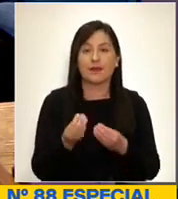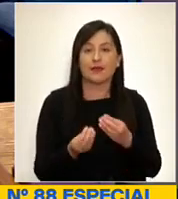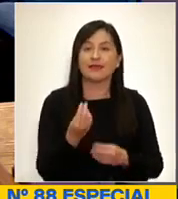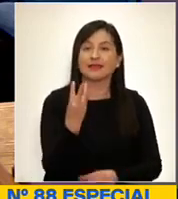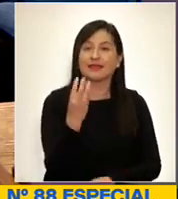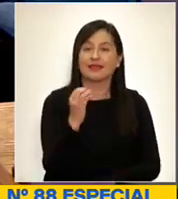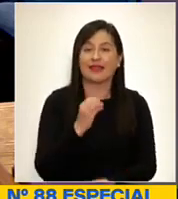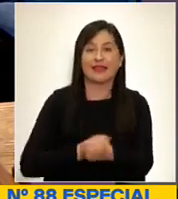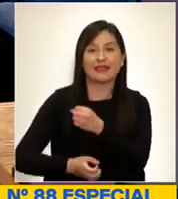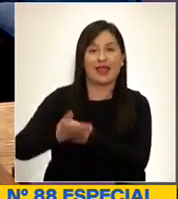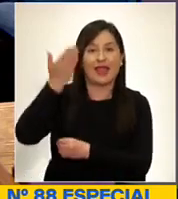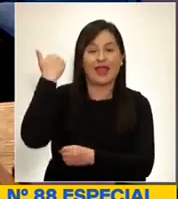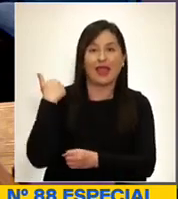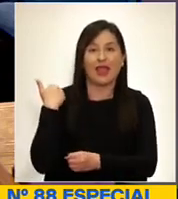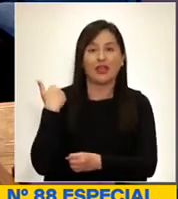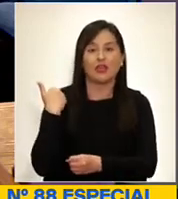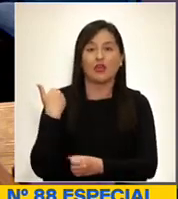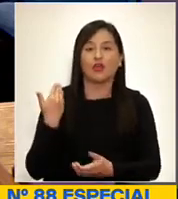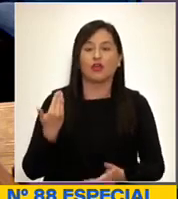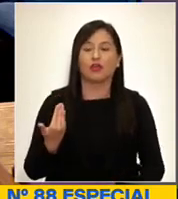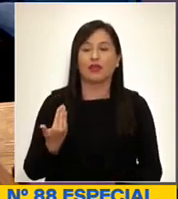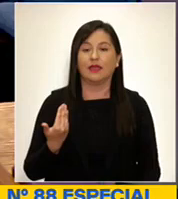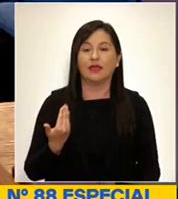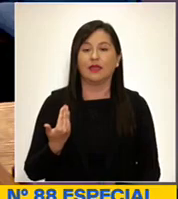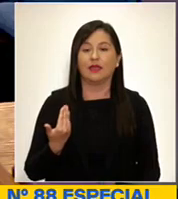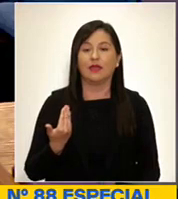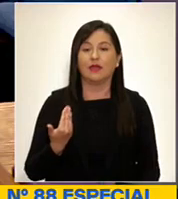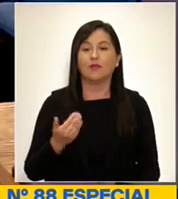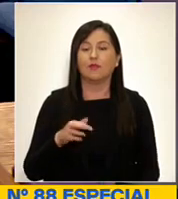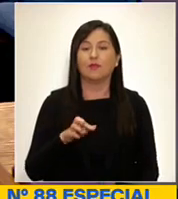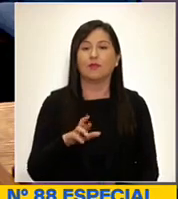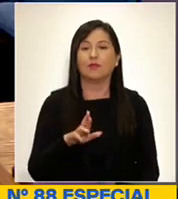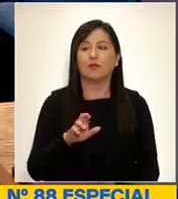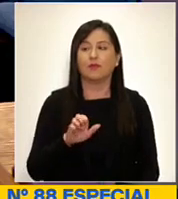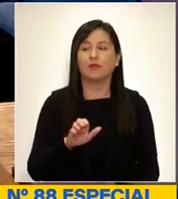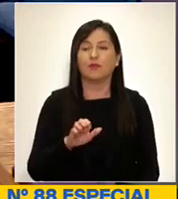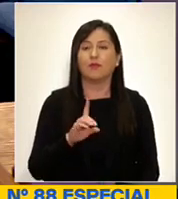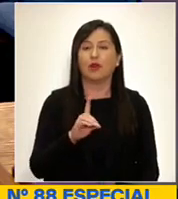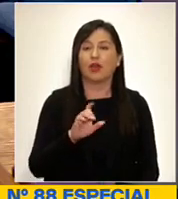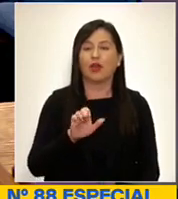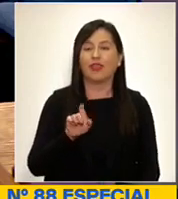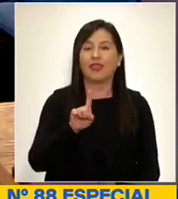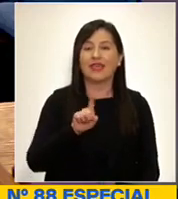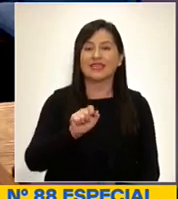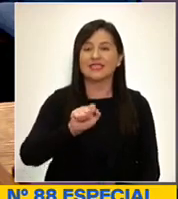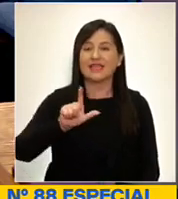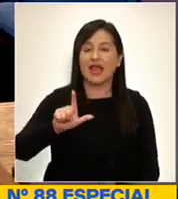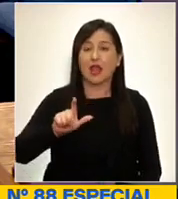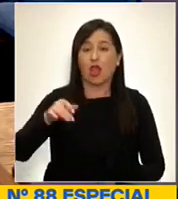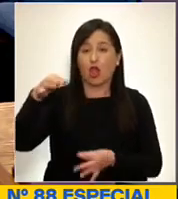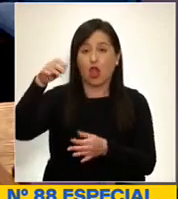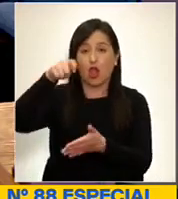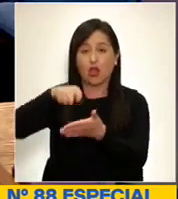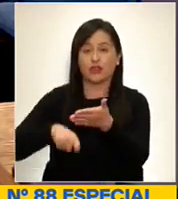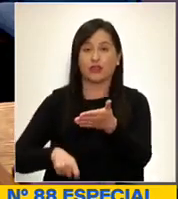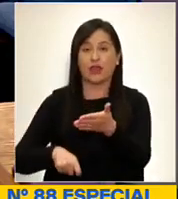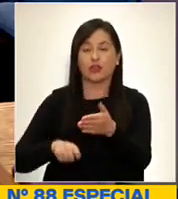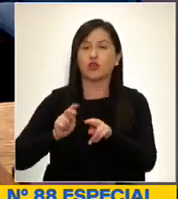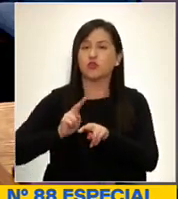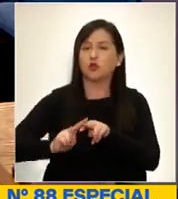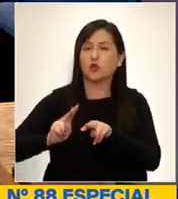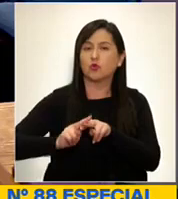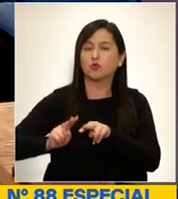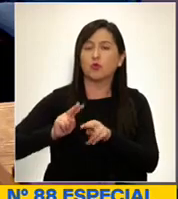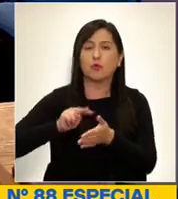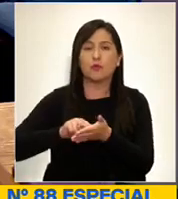ministras ministros con los procesal los procesal hoy día que son contratos a su balsa que le resuelven el problema